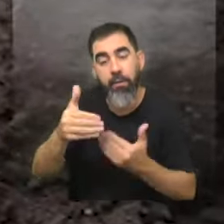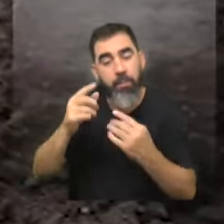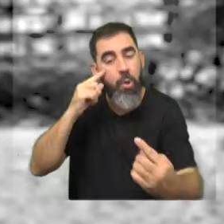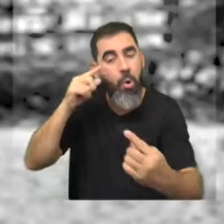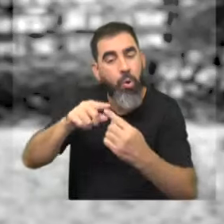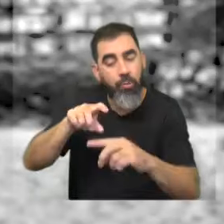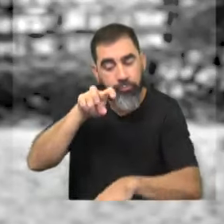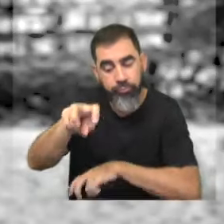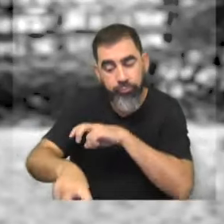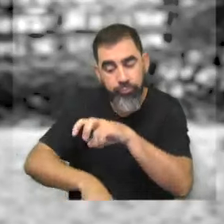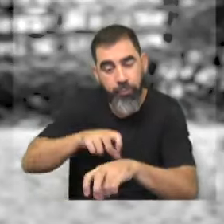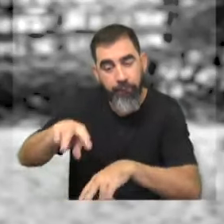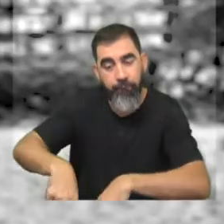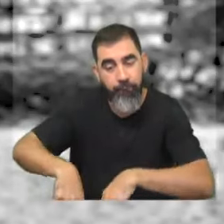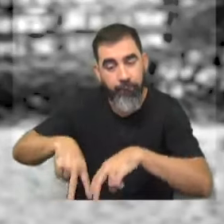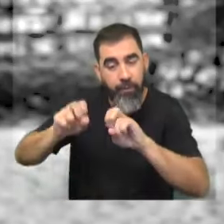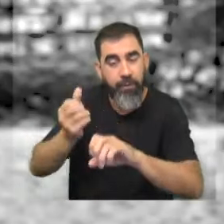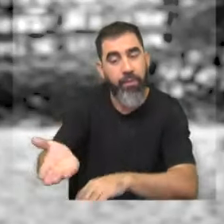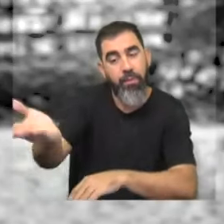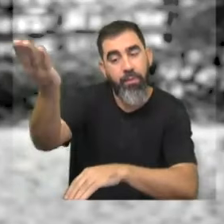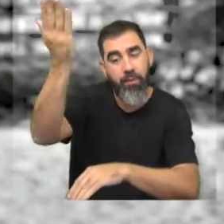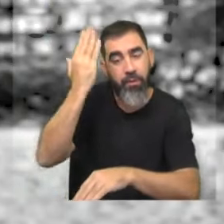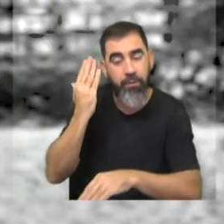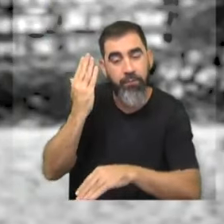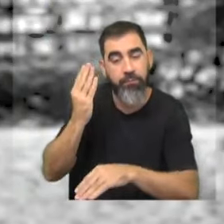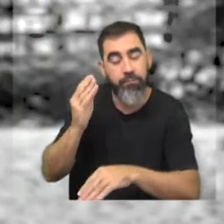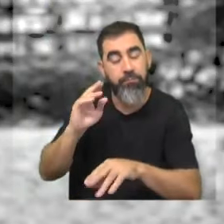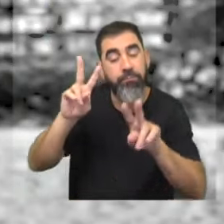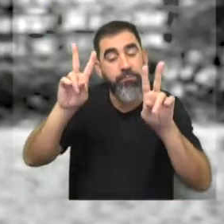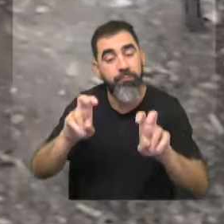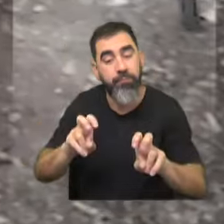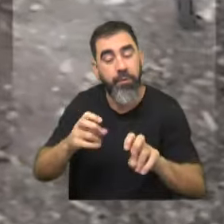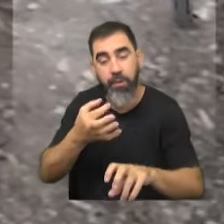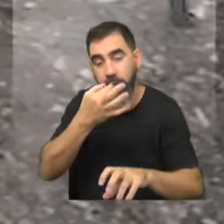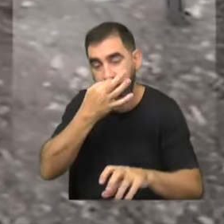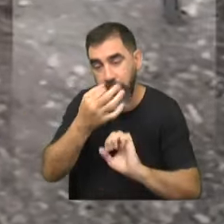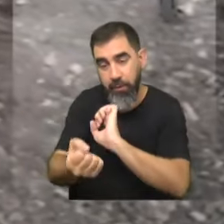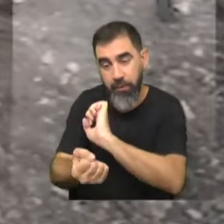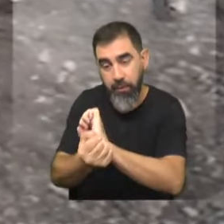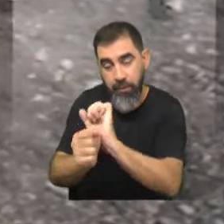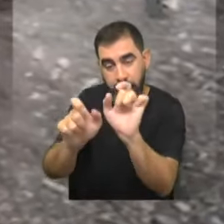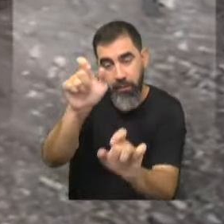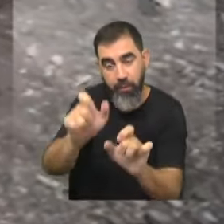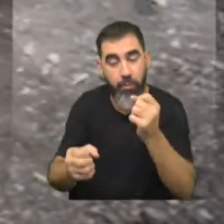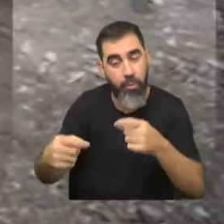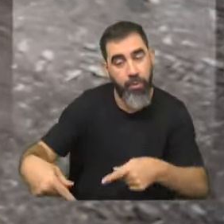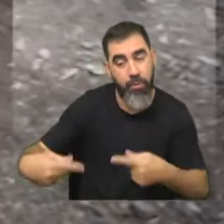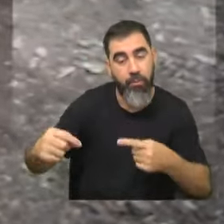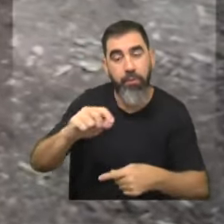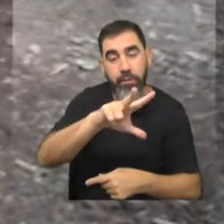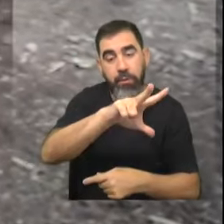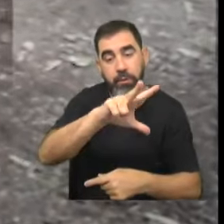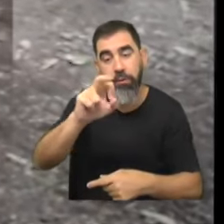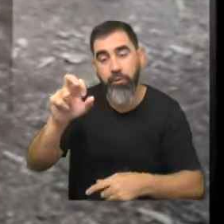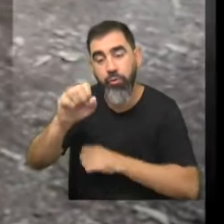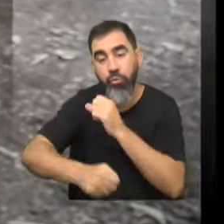de visibilizar e investigar el pasado colonial desde la perspectiva de los esclavizados, en el marco del debate de los 300 años de